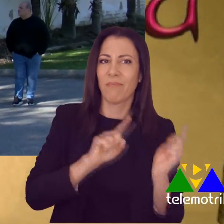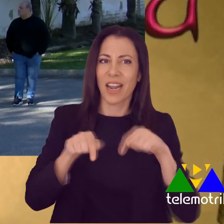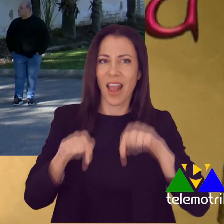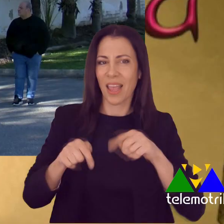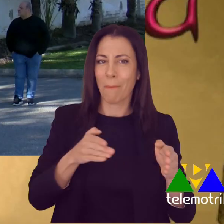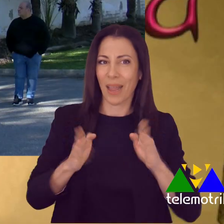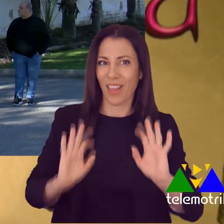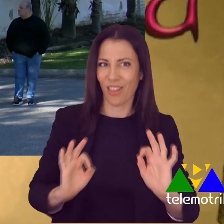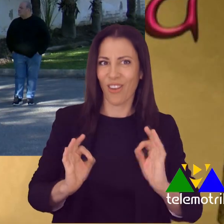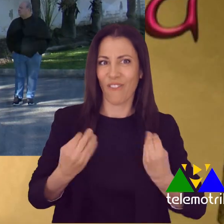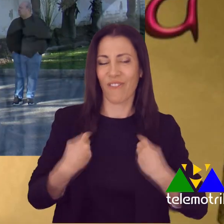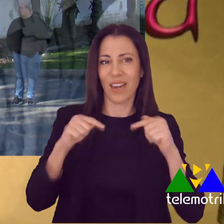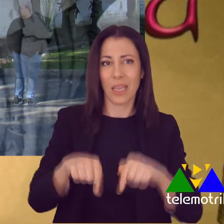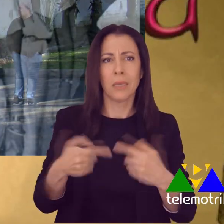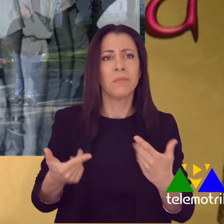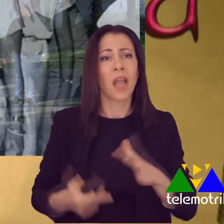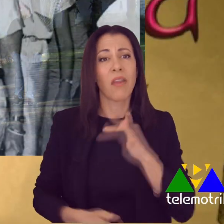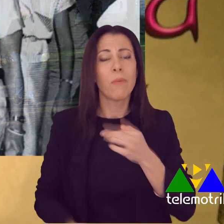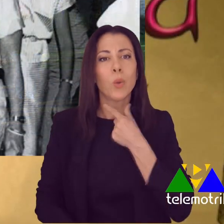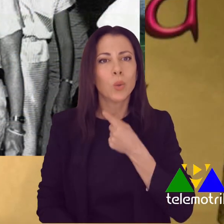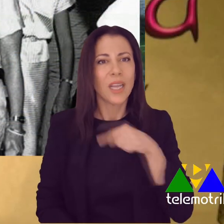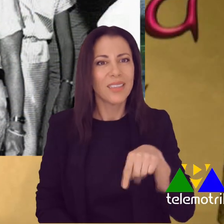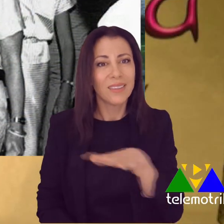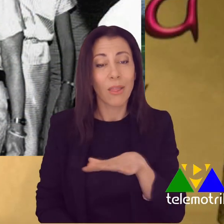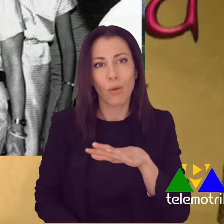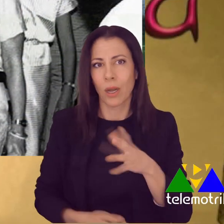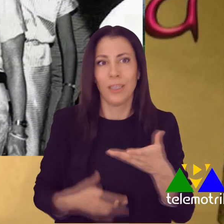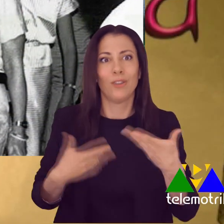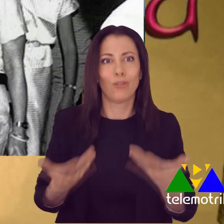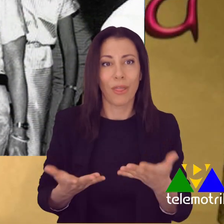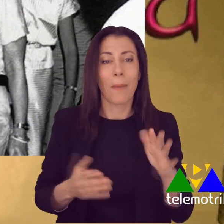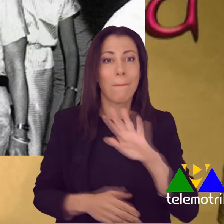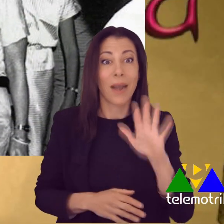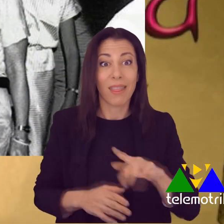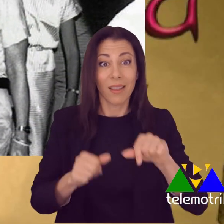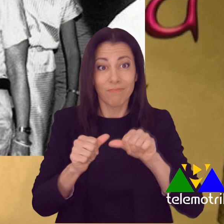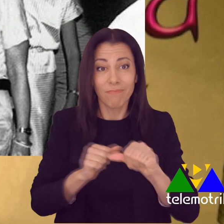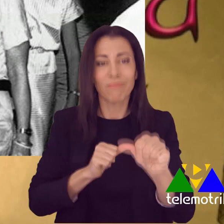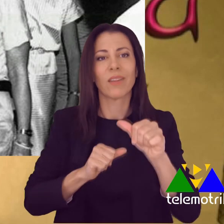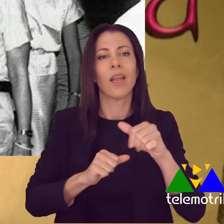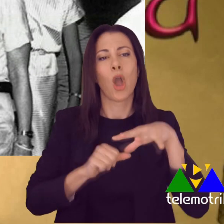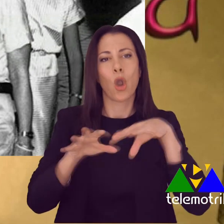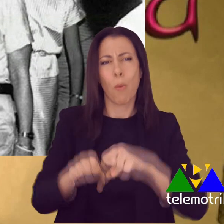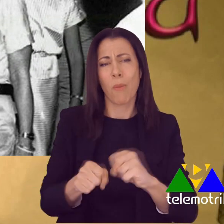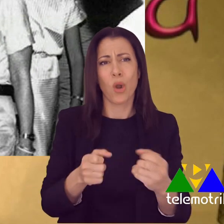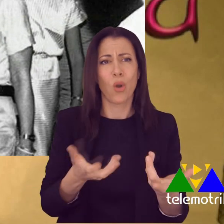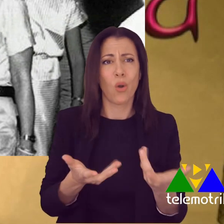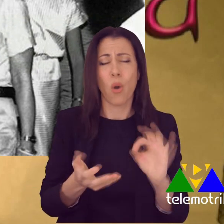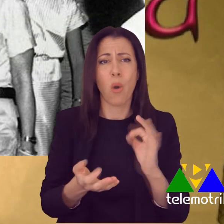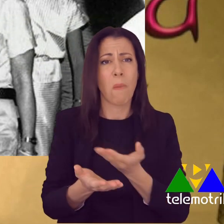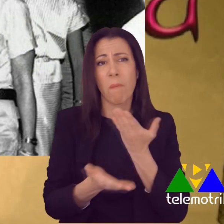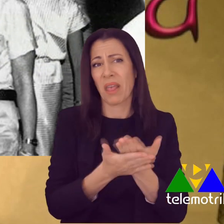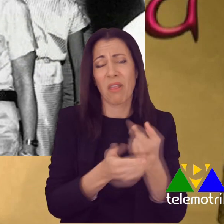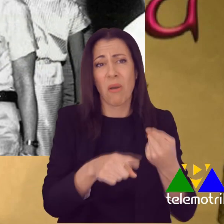y pasó por aquí encima, le gustó esta zona y indudablemente pues parece que se construyó, compró, vamos, o le pidió